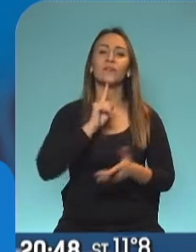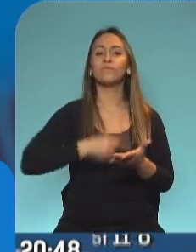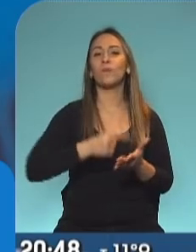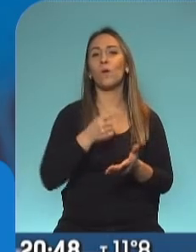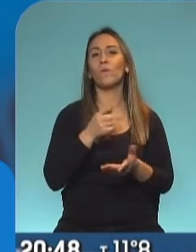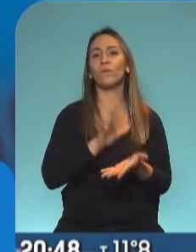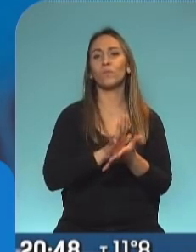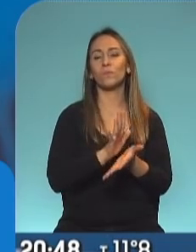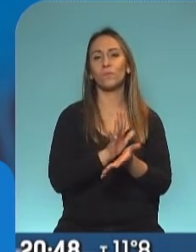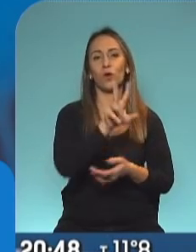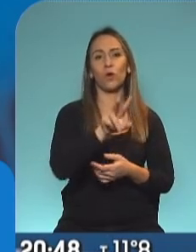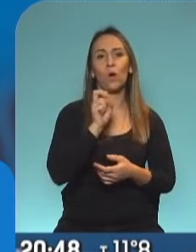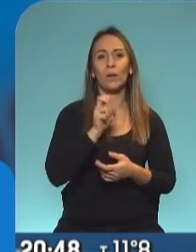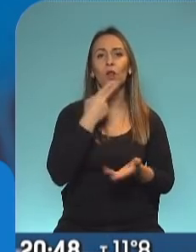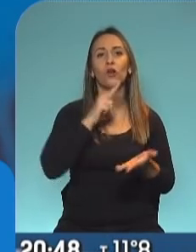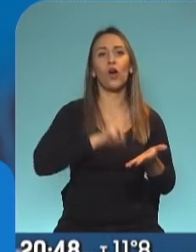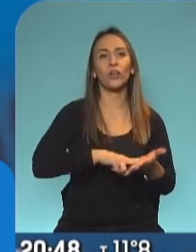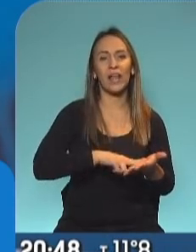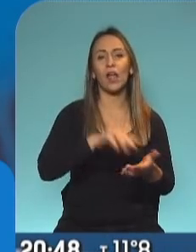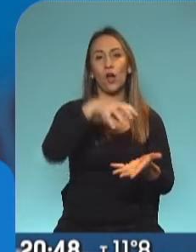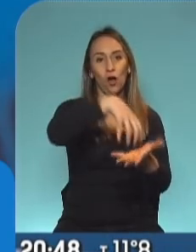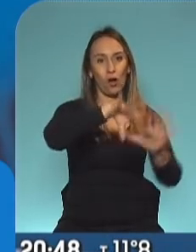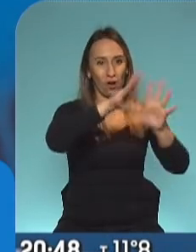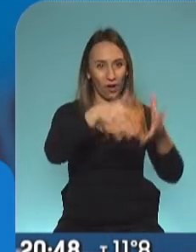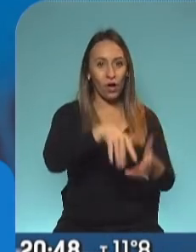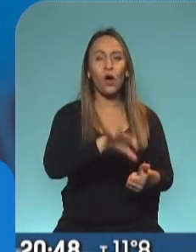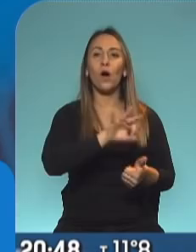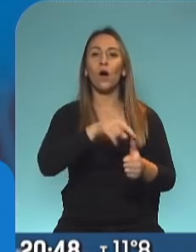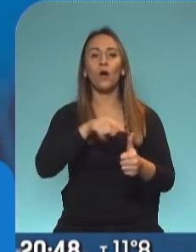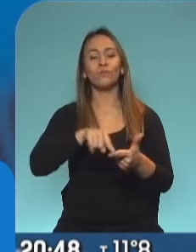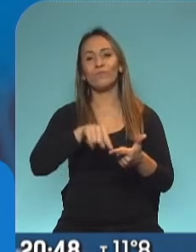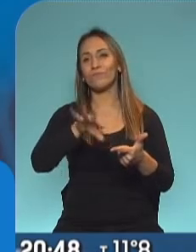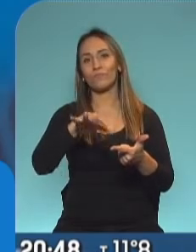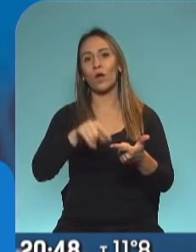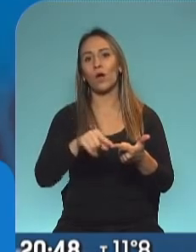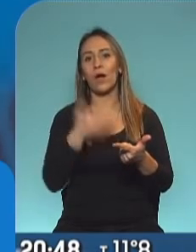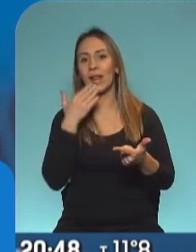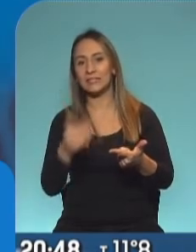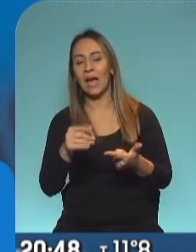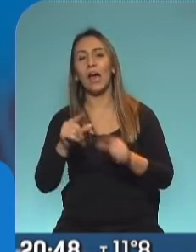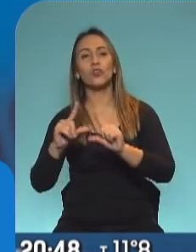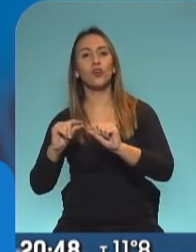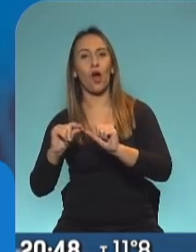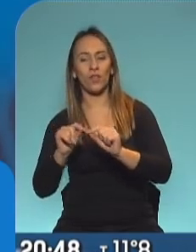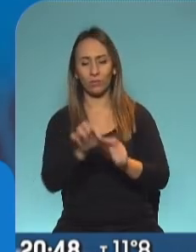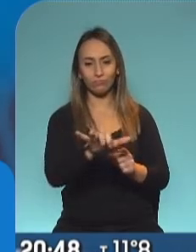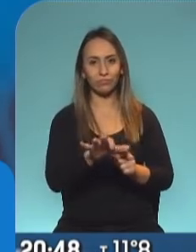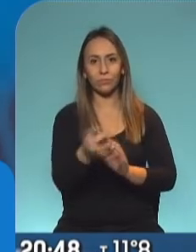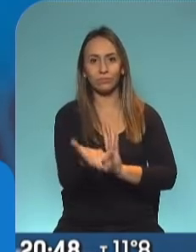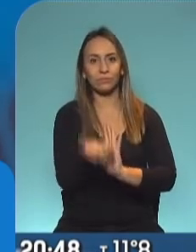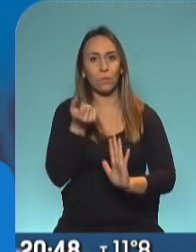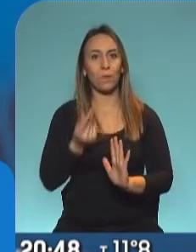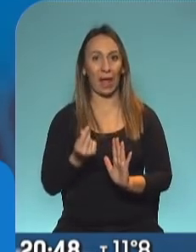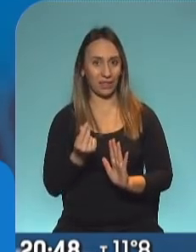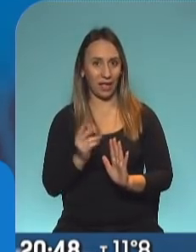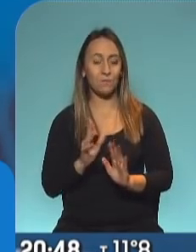o como un punto efectivo, que es una forma que a través de un código extraías el dinero, pero había argentinos y